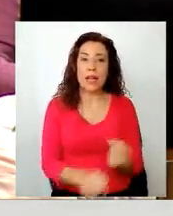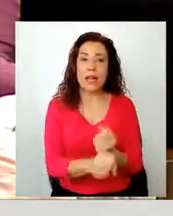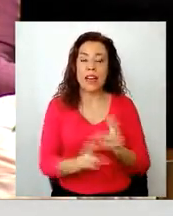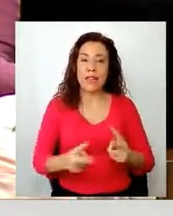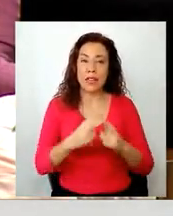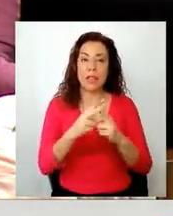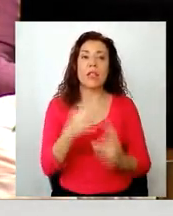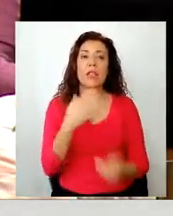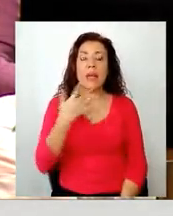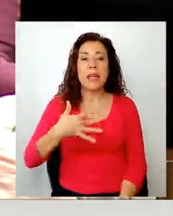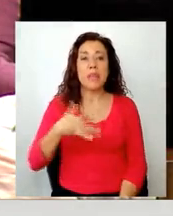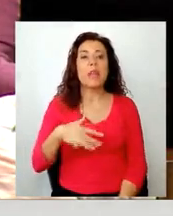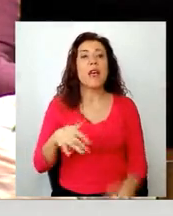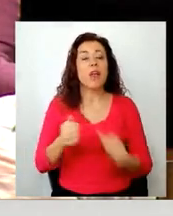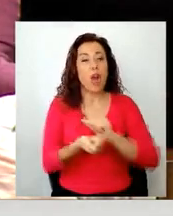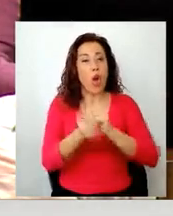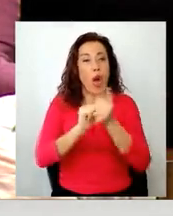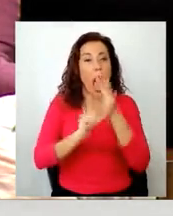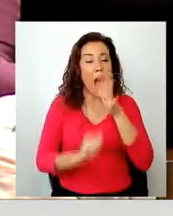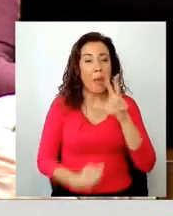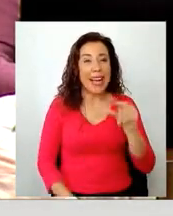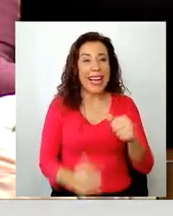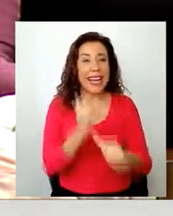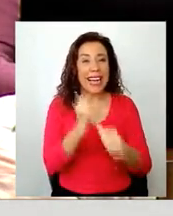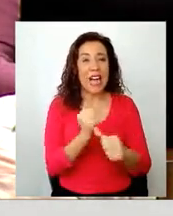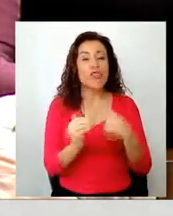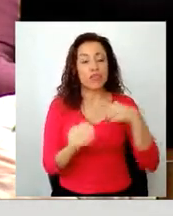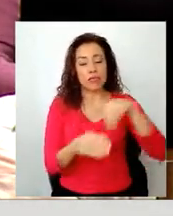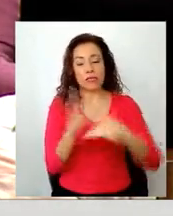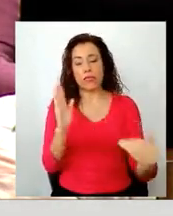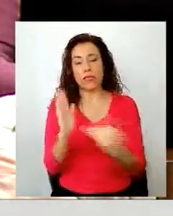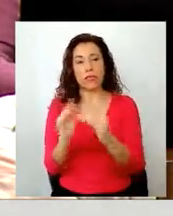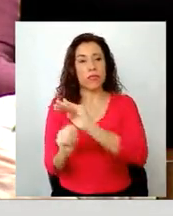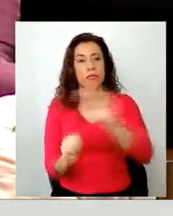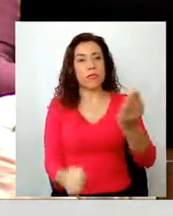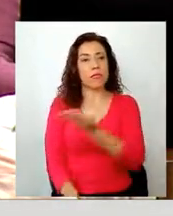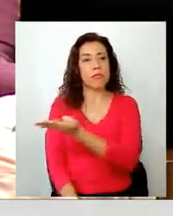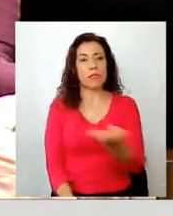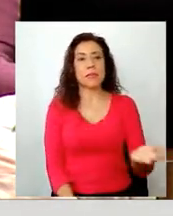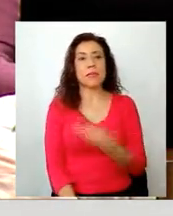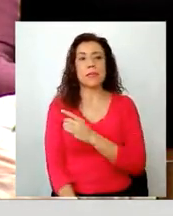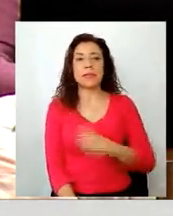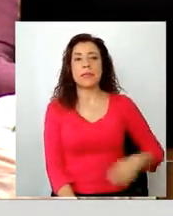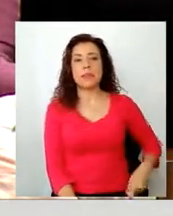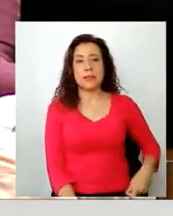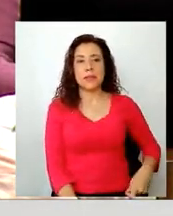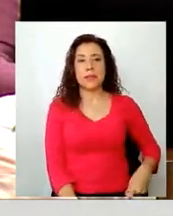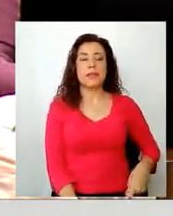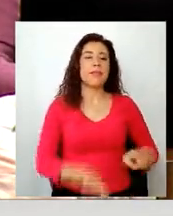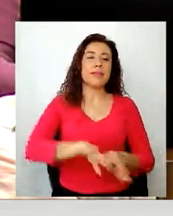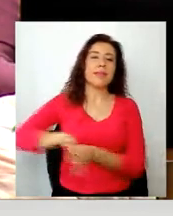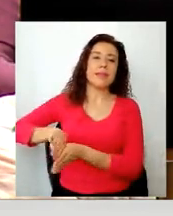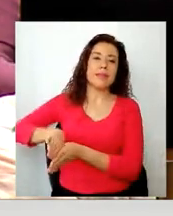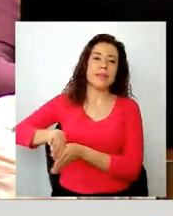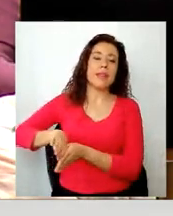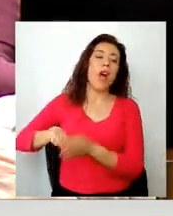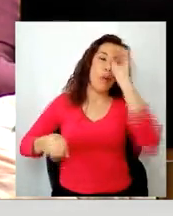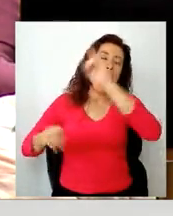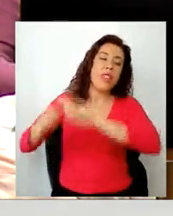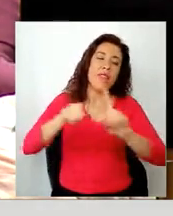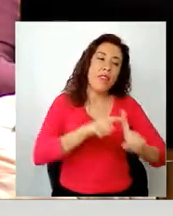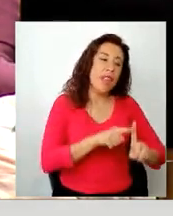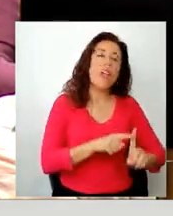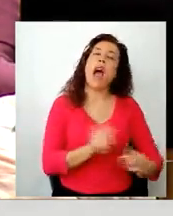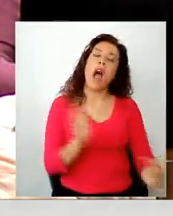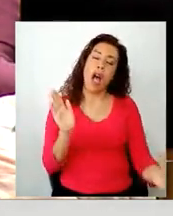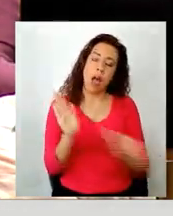reutilización votaré favorece proyecto insto a todas las y los colegas a que dejemos de lado las diferencias y apoyemos esto muy